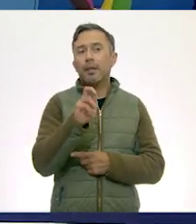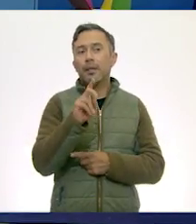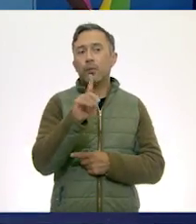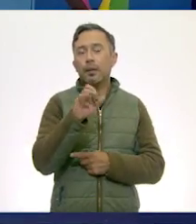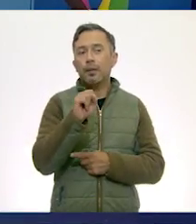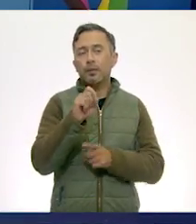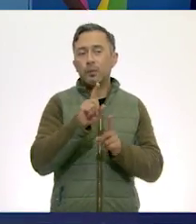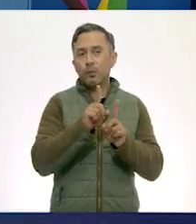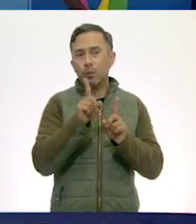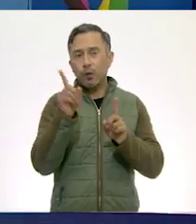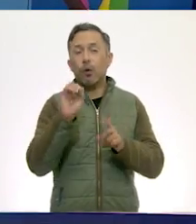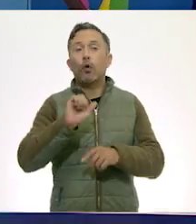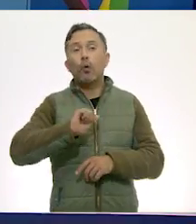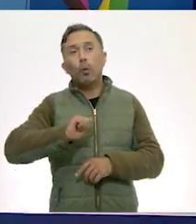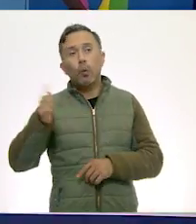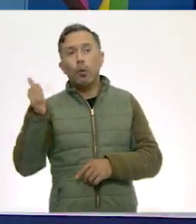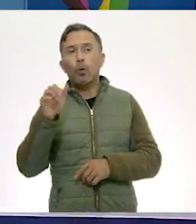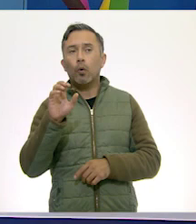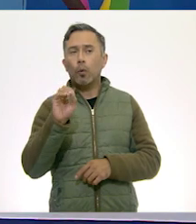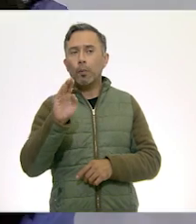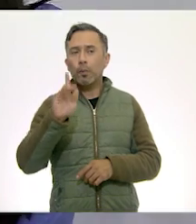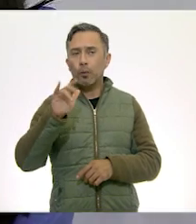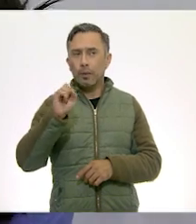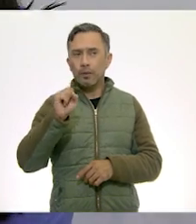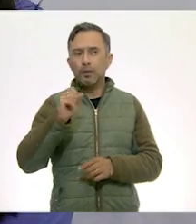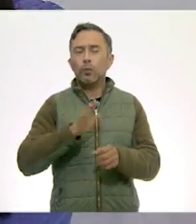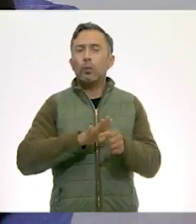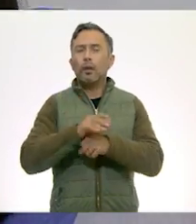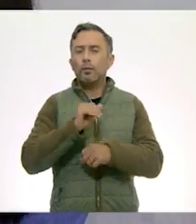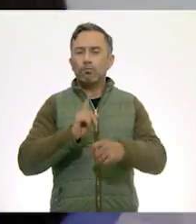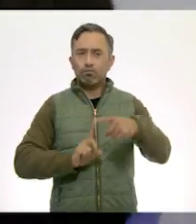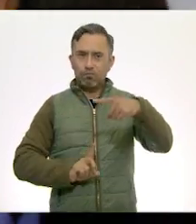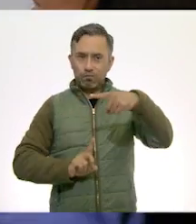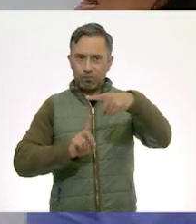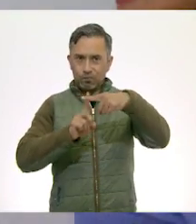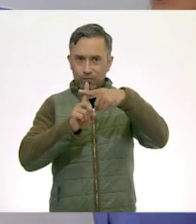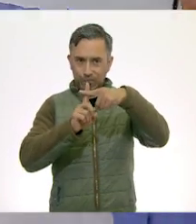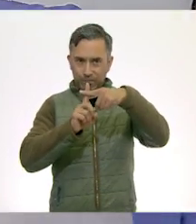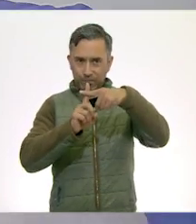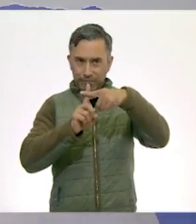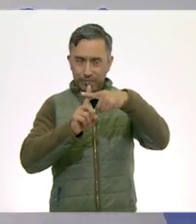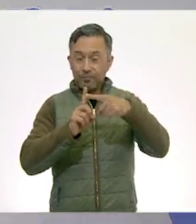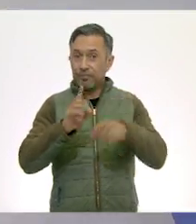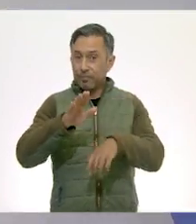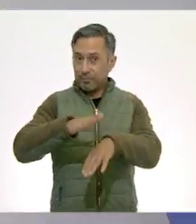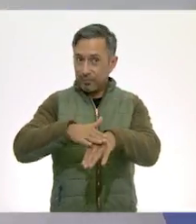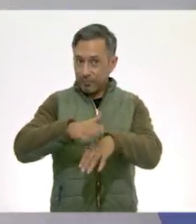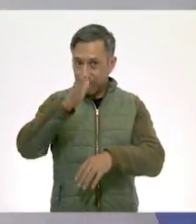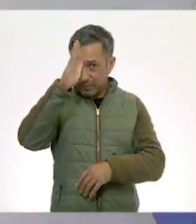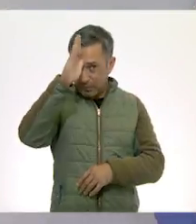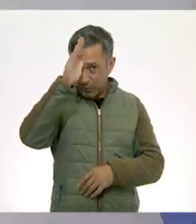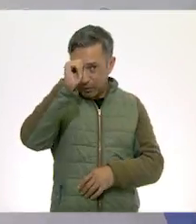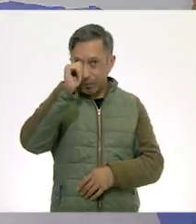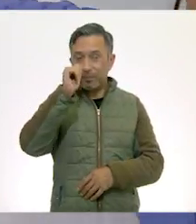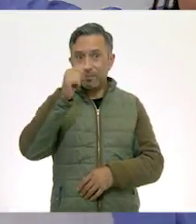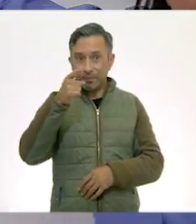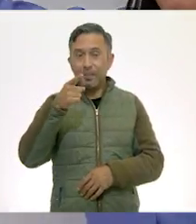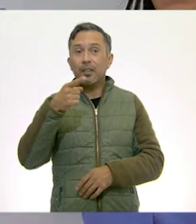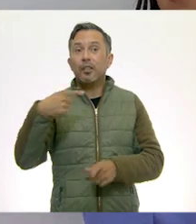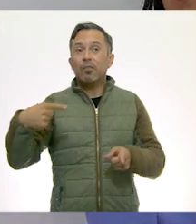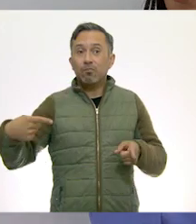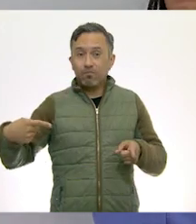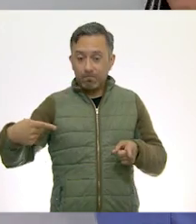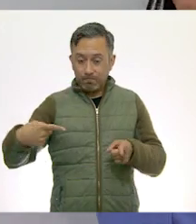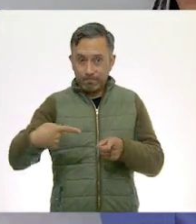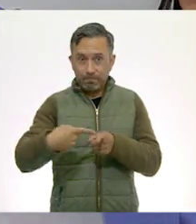rectas perpendiculares. Recordemos que las rectas perpendiculares